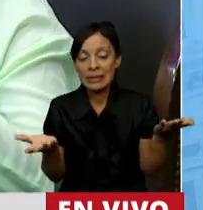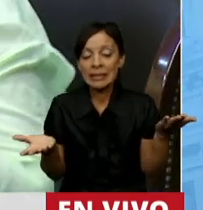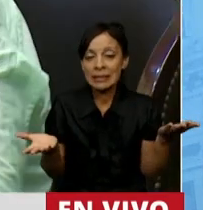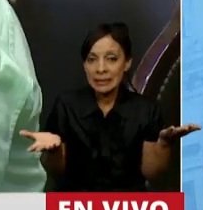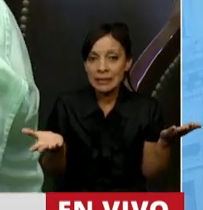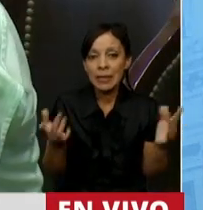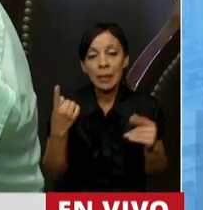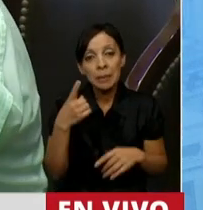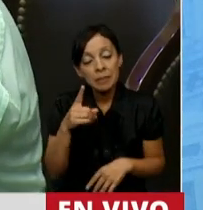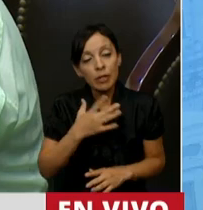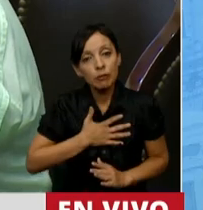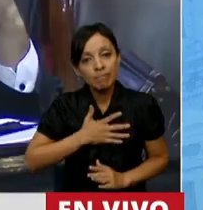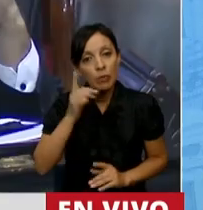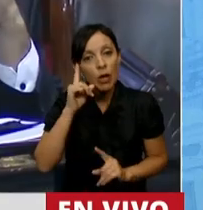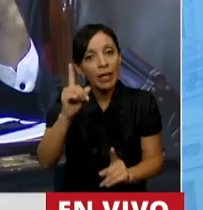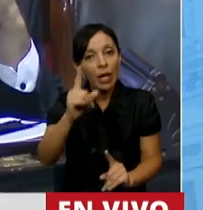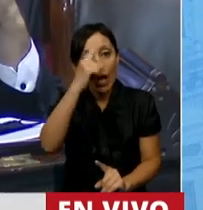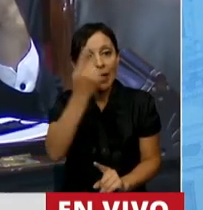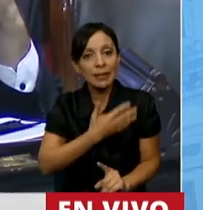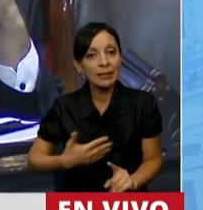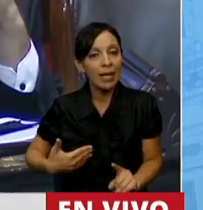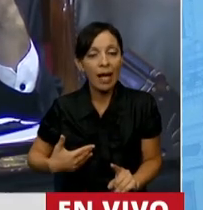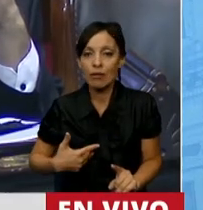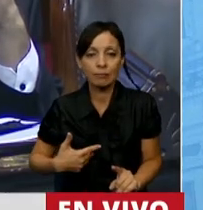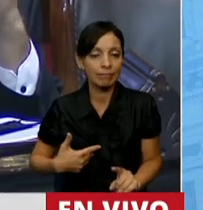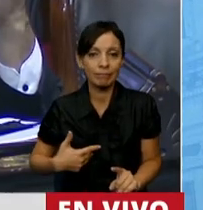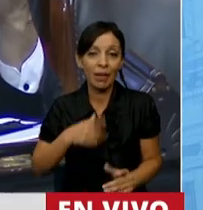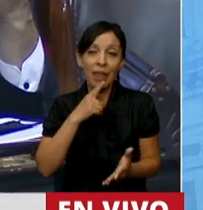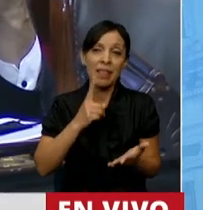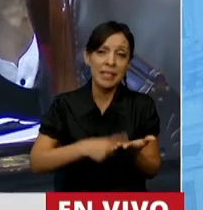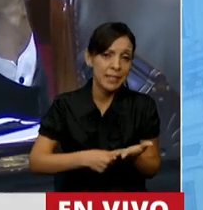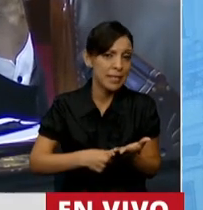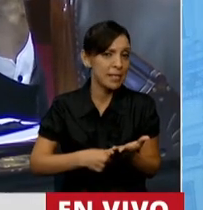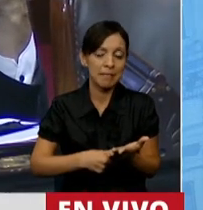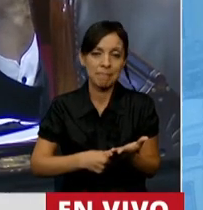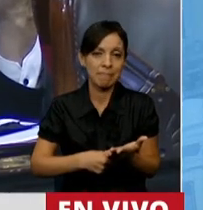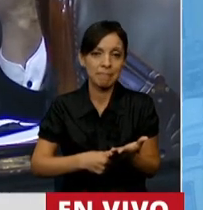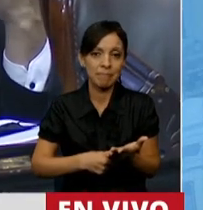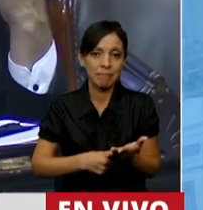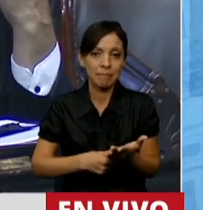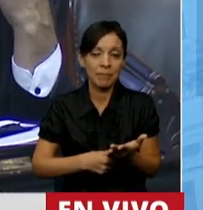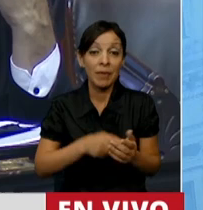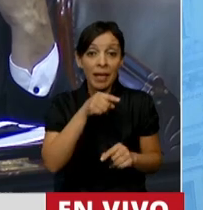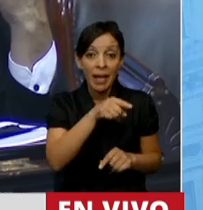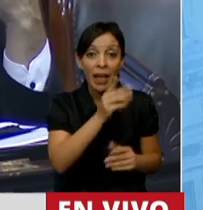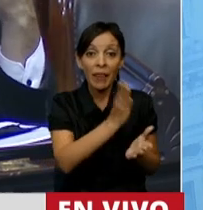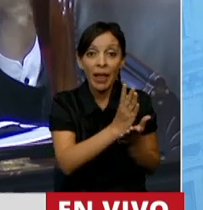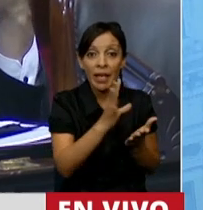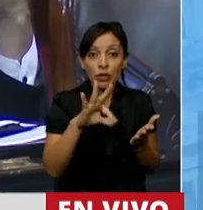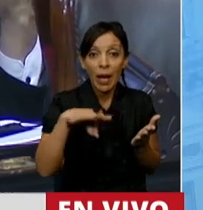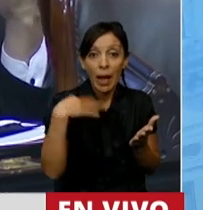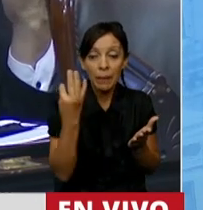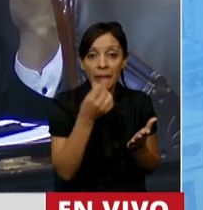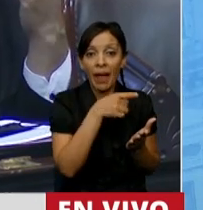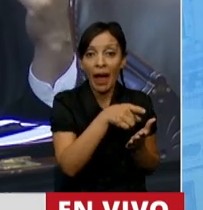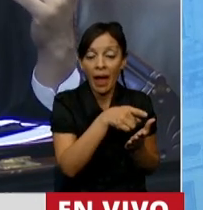que el Estado no puede decidir sacrificar el derecho a la vida en